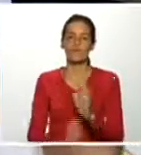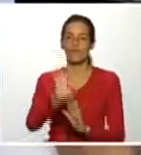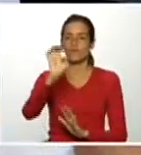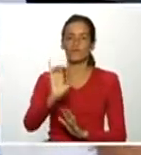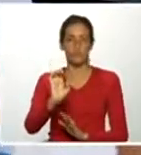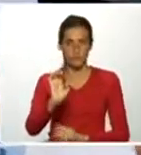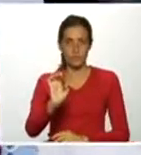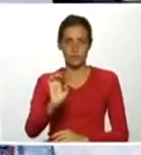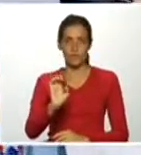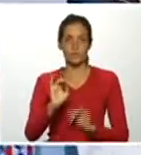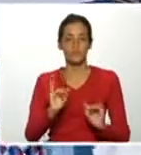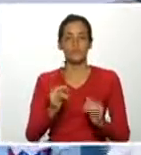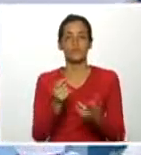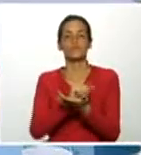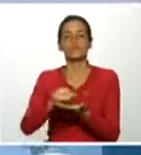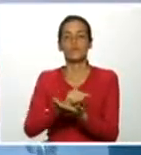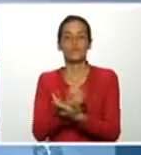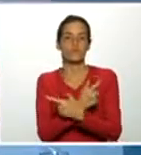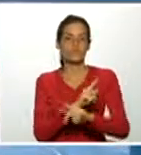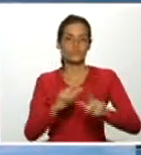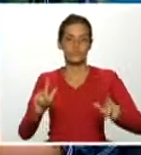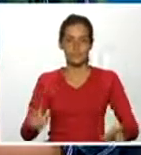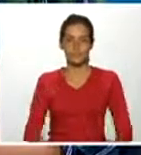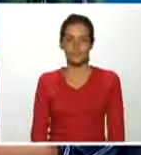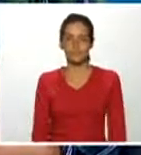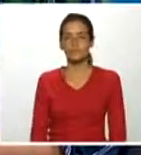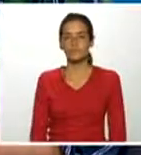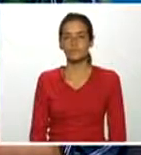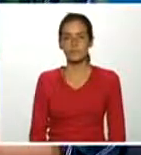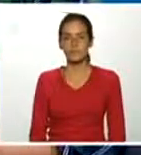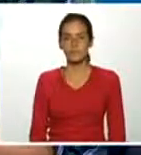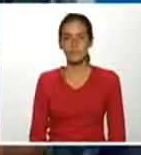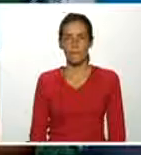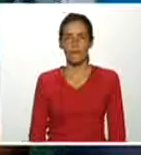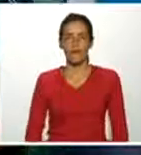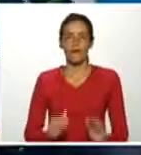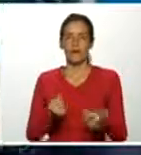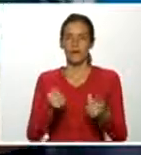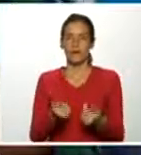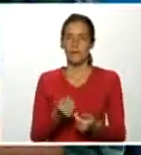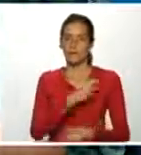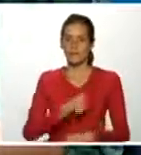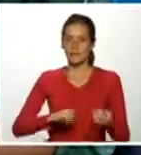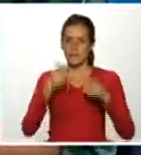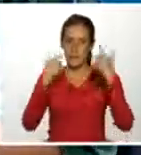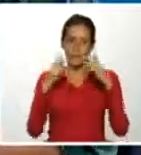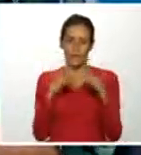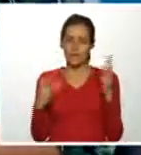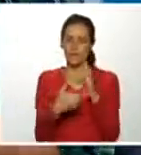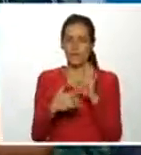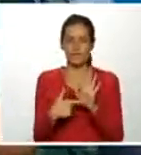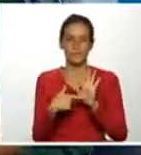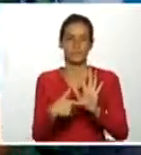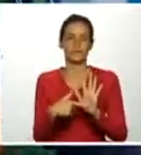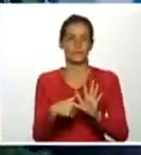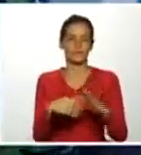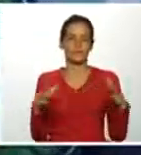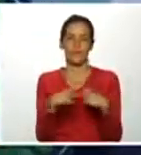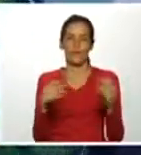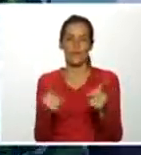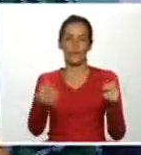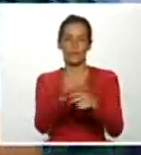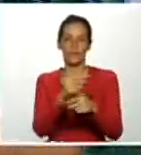decirse así, del software libre? Bueno, imagínate, desde la llegada del comandante Chávez, toda la tecnología fue visibilizada, como todo lo que se